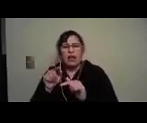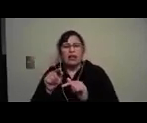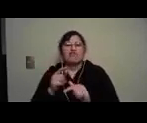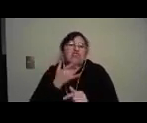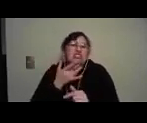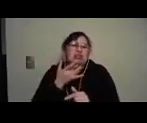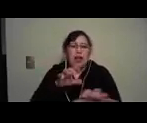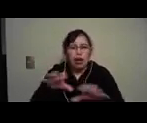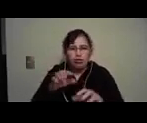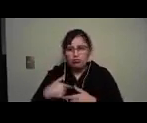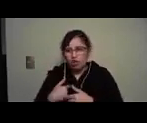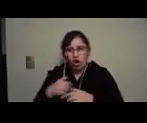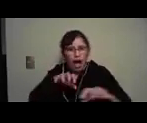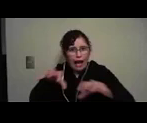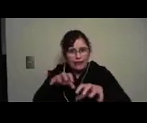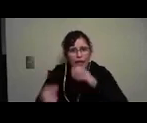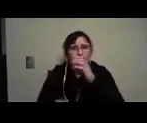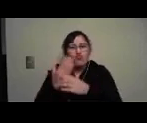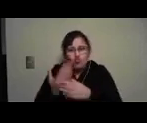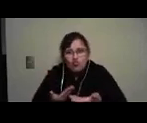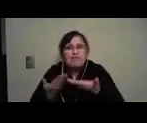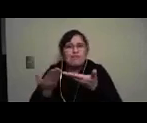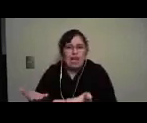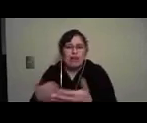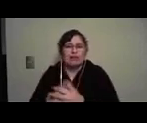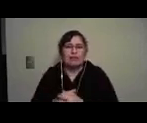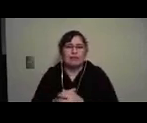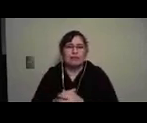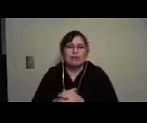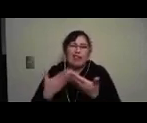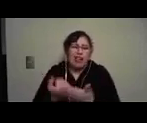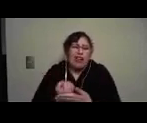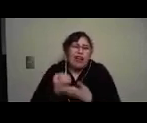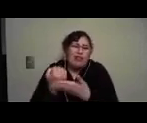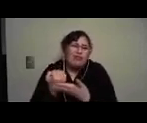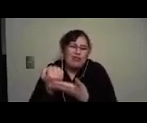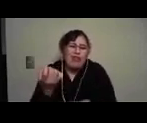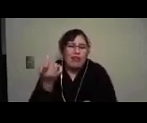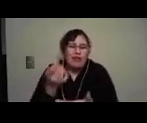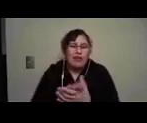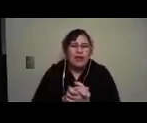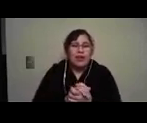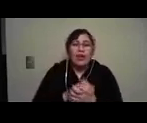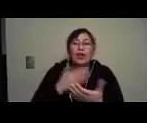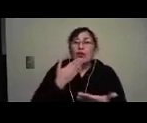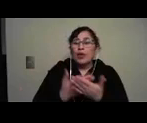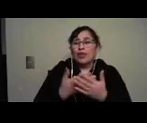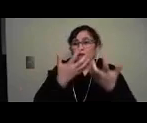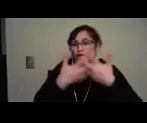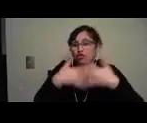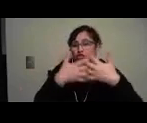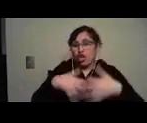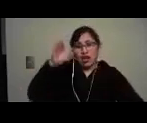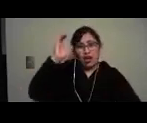veces uno pretende mejorar las funciones cognitivas, pero más que ayudar, lo que hace es generar una condición de estrés